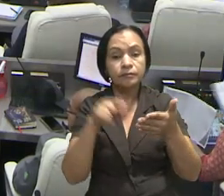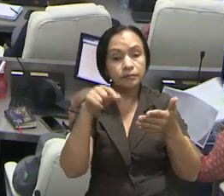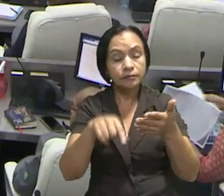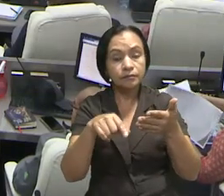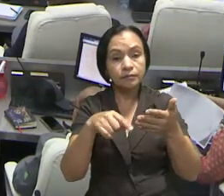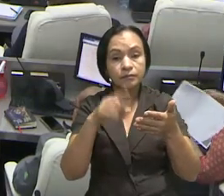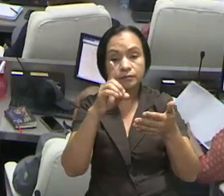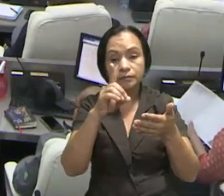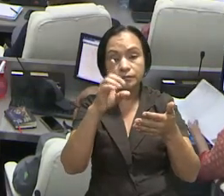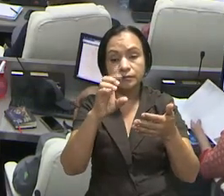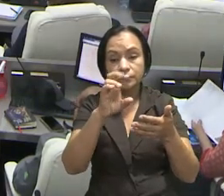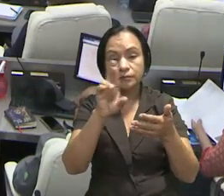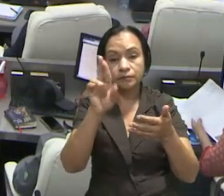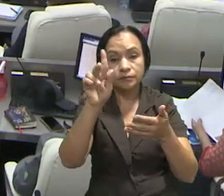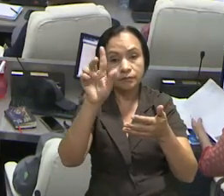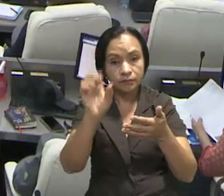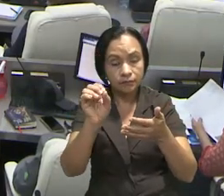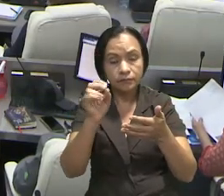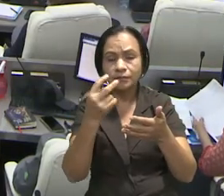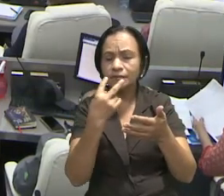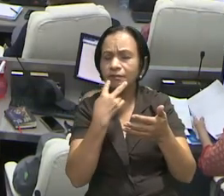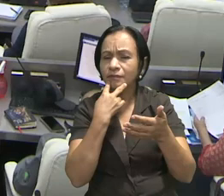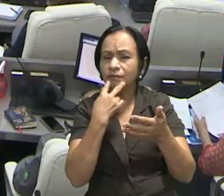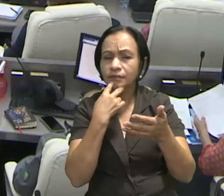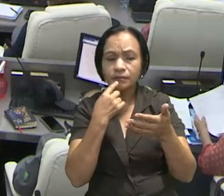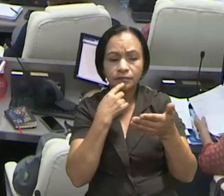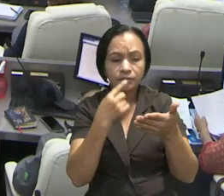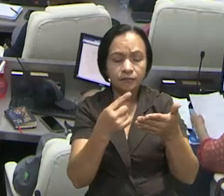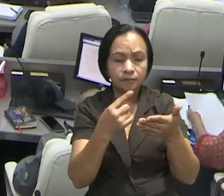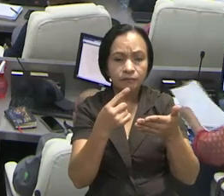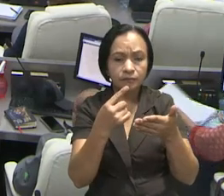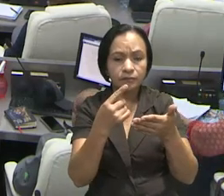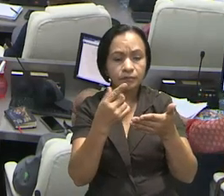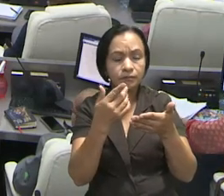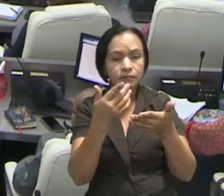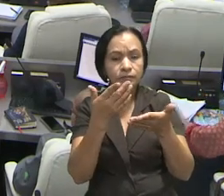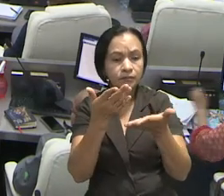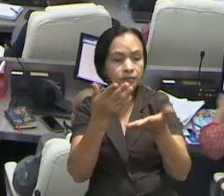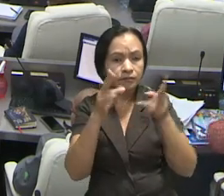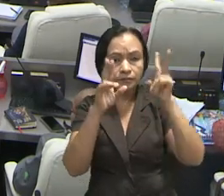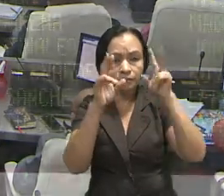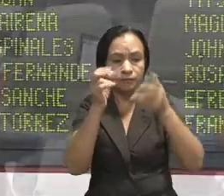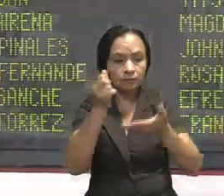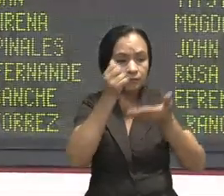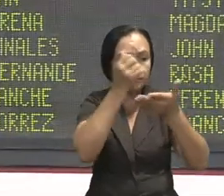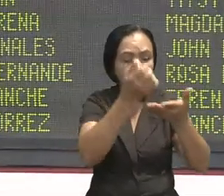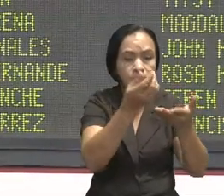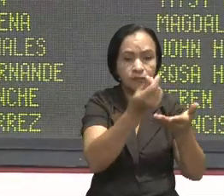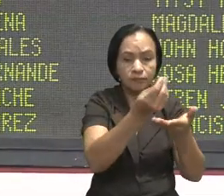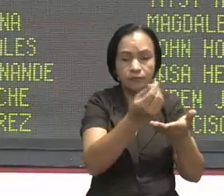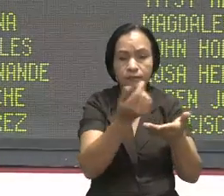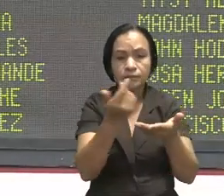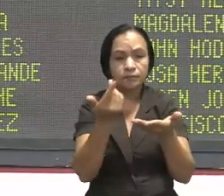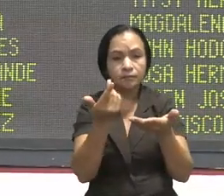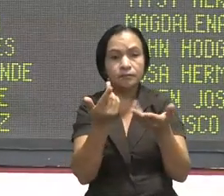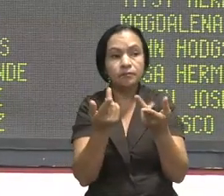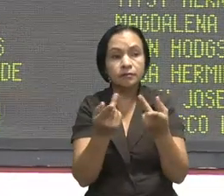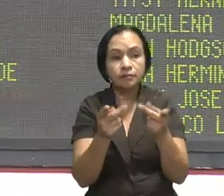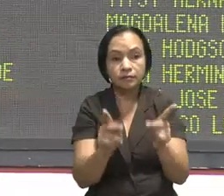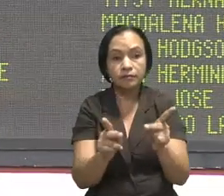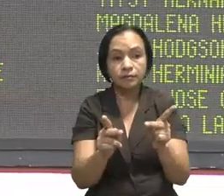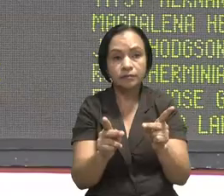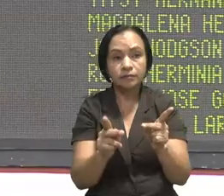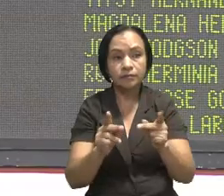decreto no hace mención alguna sobre la pensión de gracia, si bien es cierto. Sin embargo,